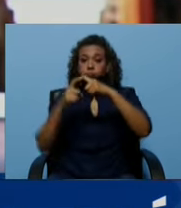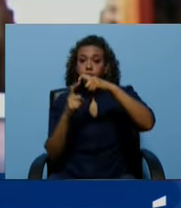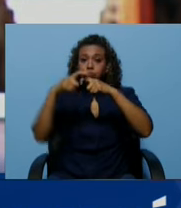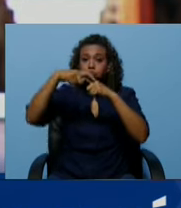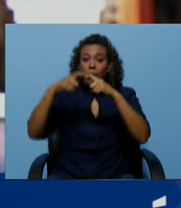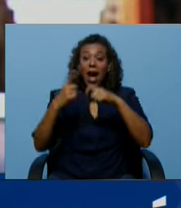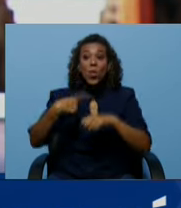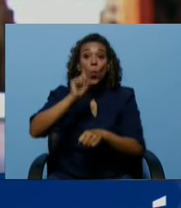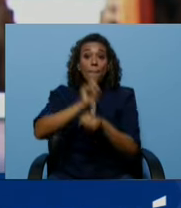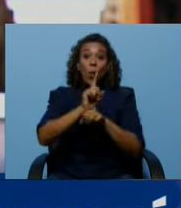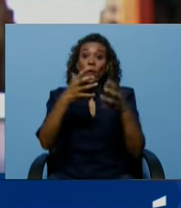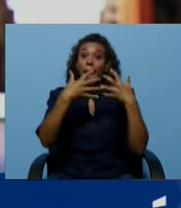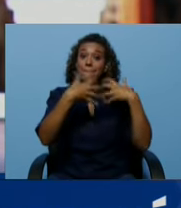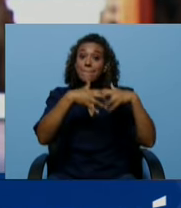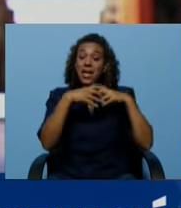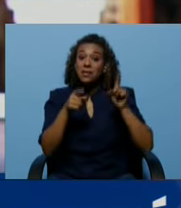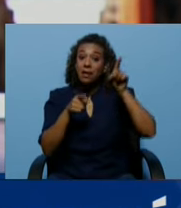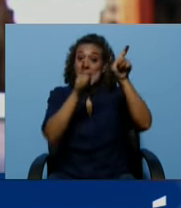número uno.